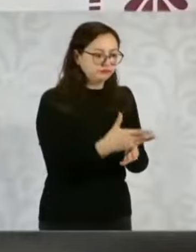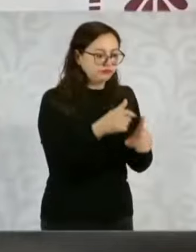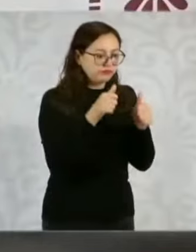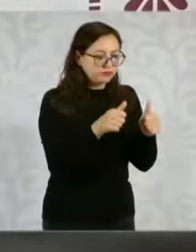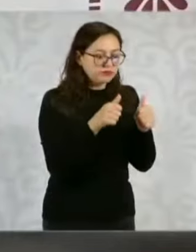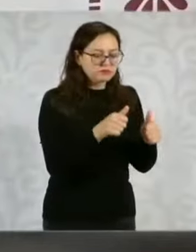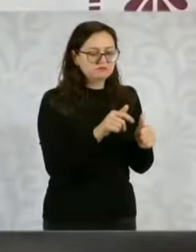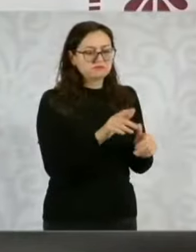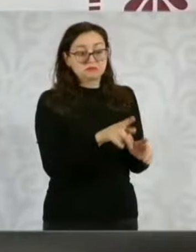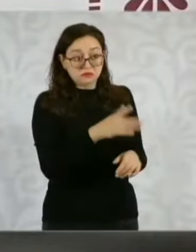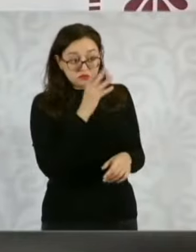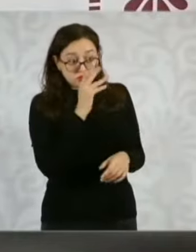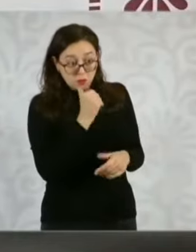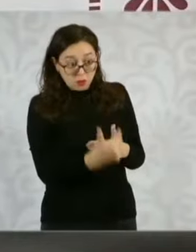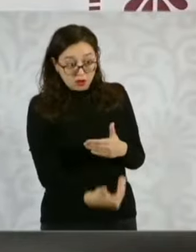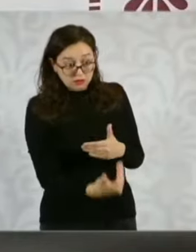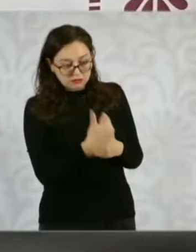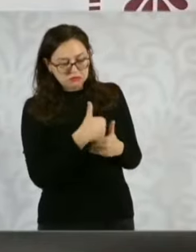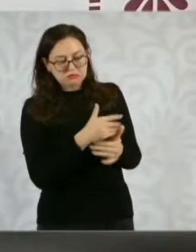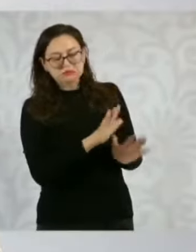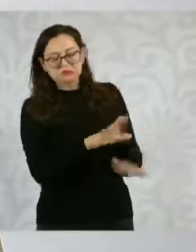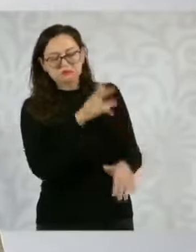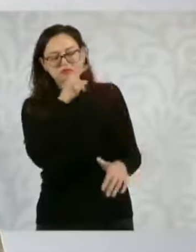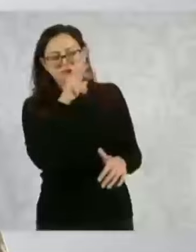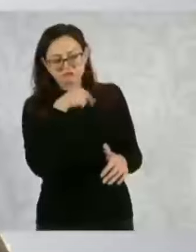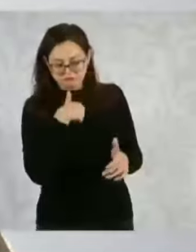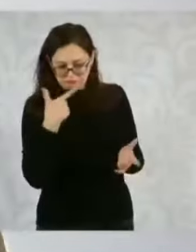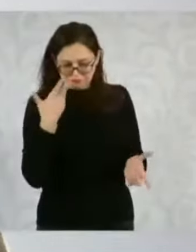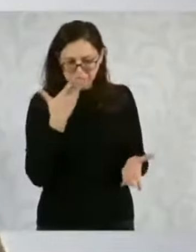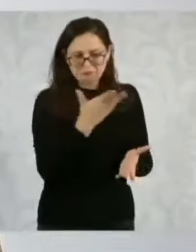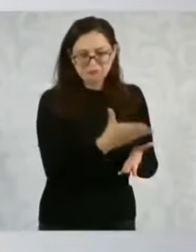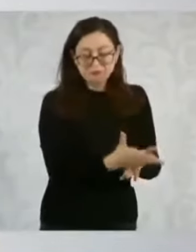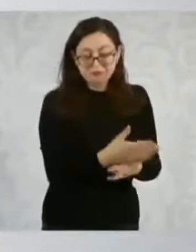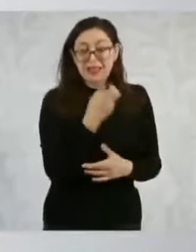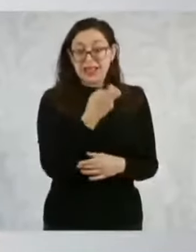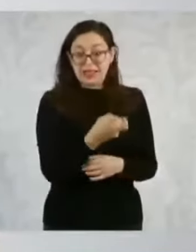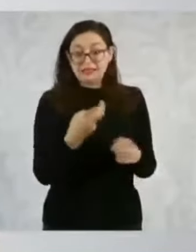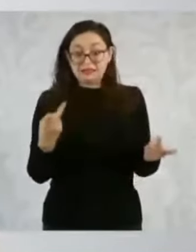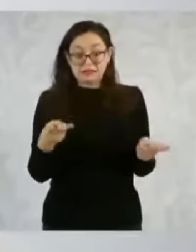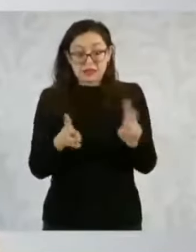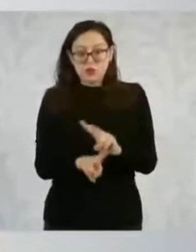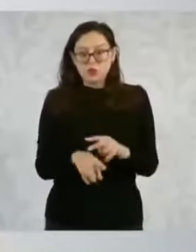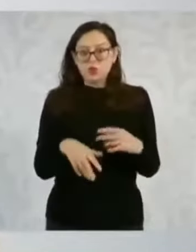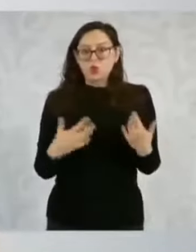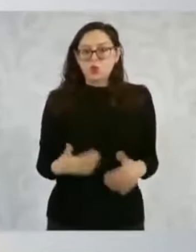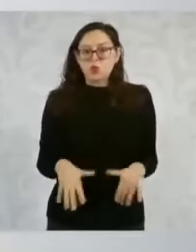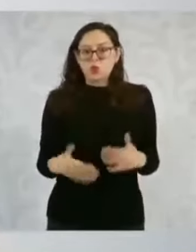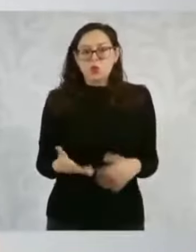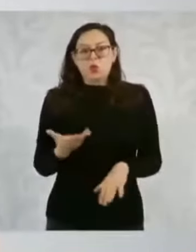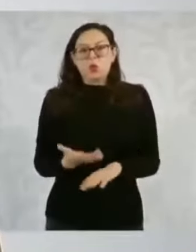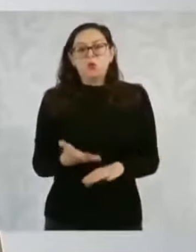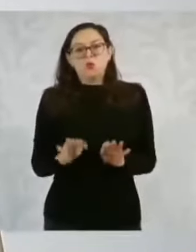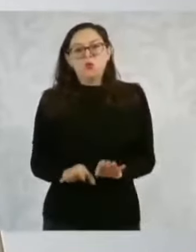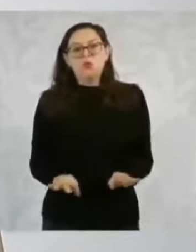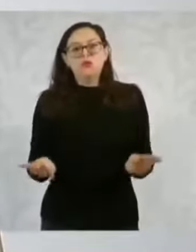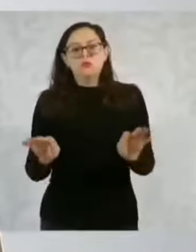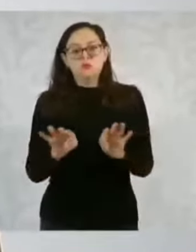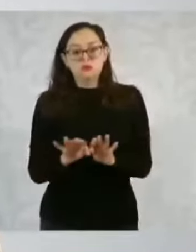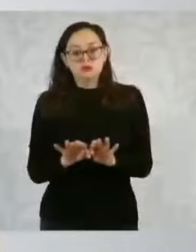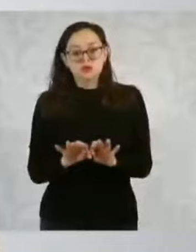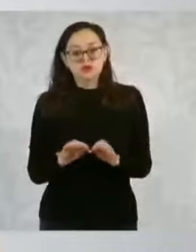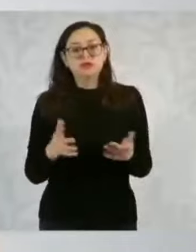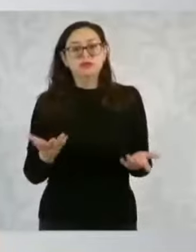de que ellos tengan que ir a buscar la atención. Y ese aspecto es muy importante en lo que tiene que ver con